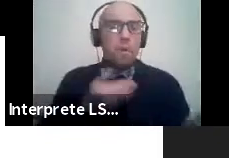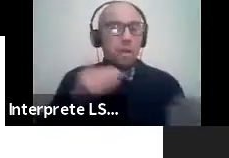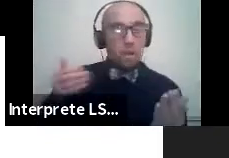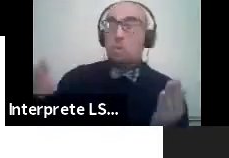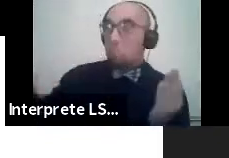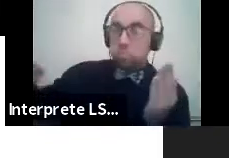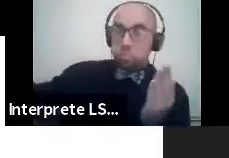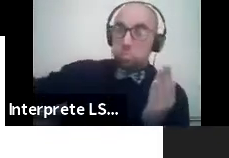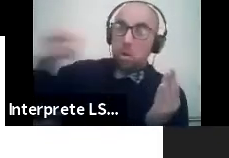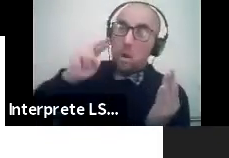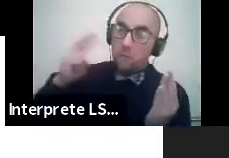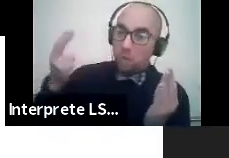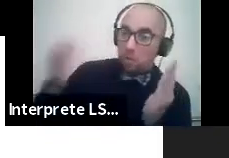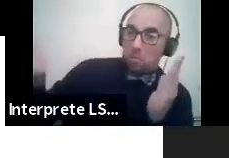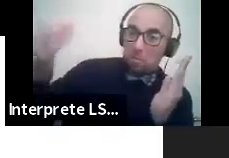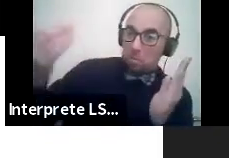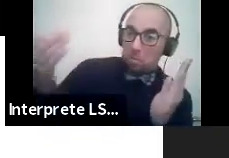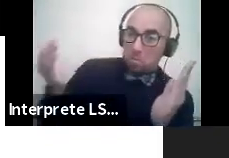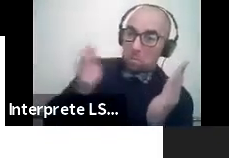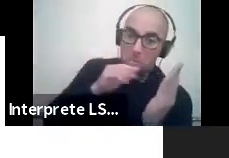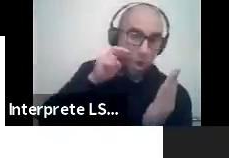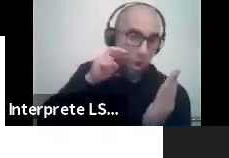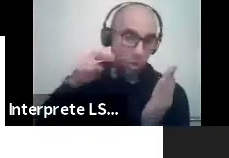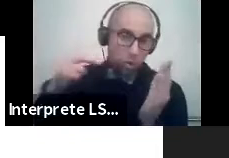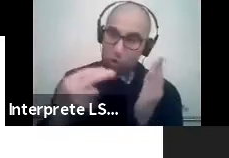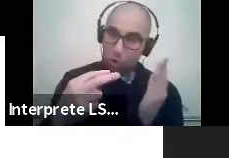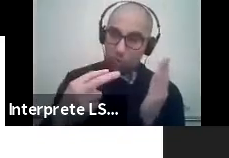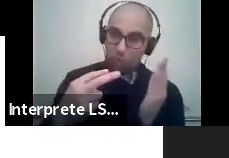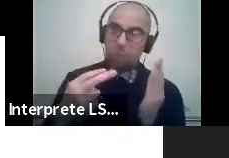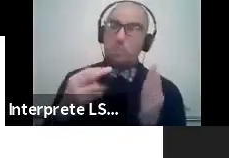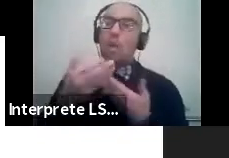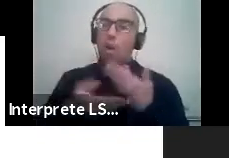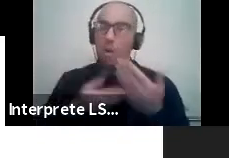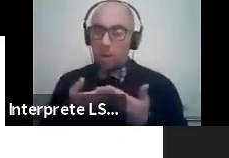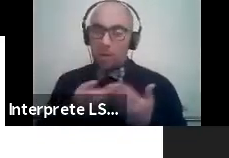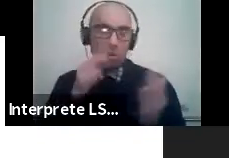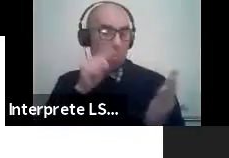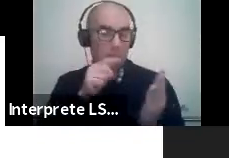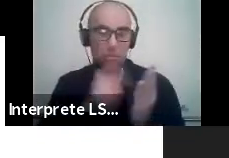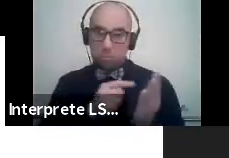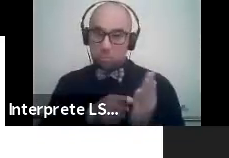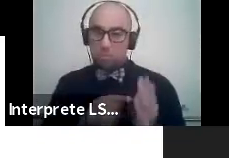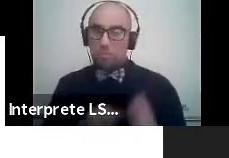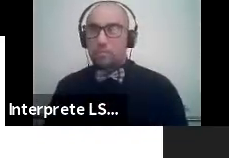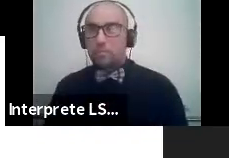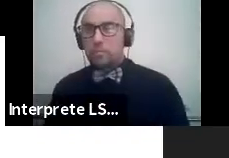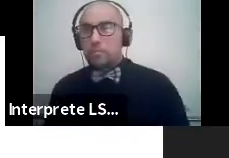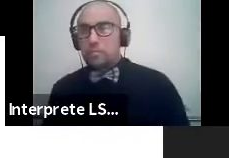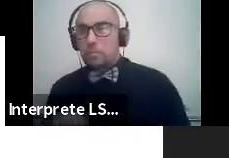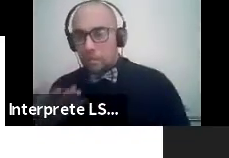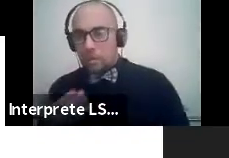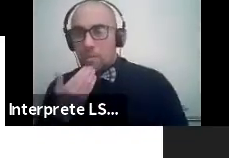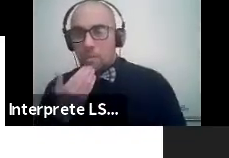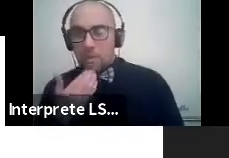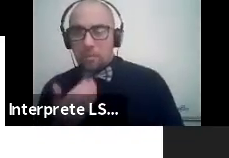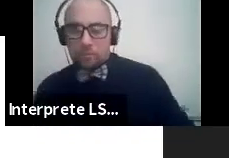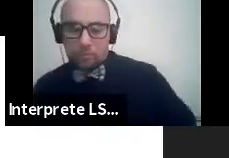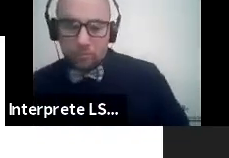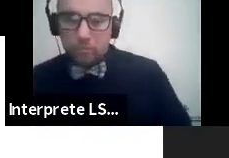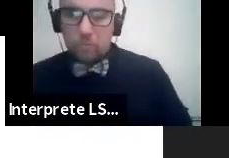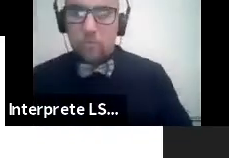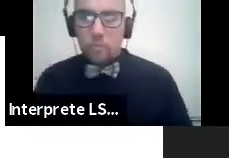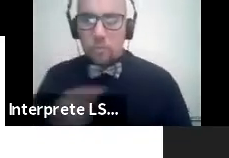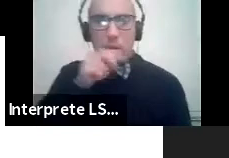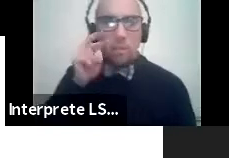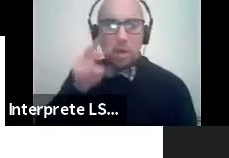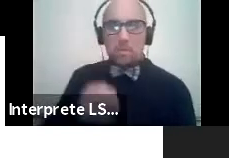justamente donde más que la competencia se pudiese instar a la colaboración. Y además nos dimos cuenta